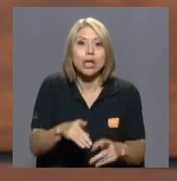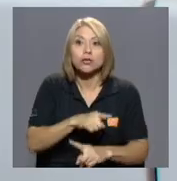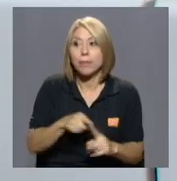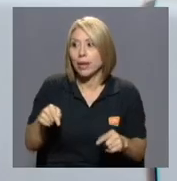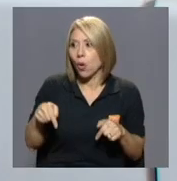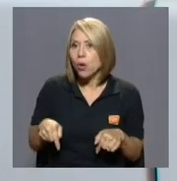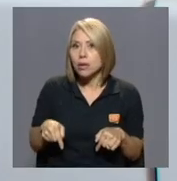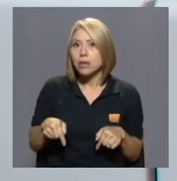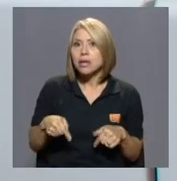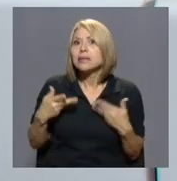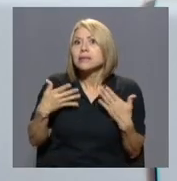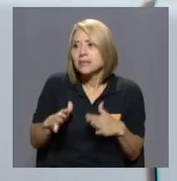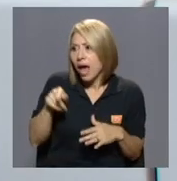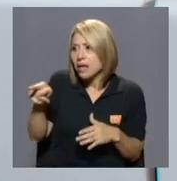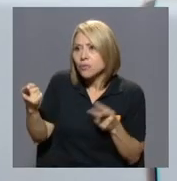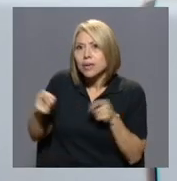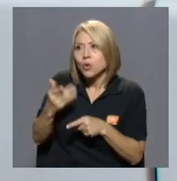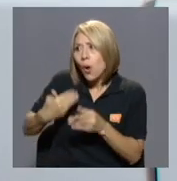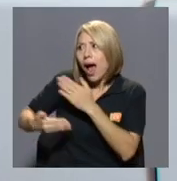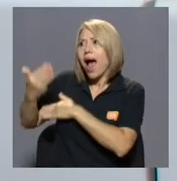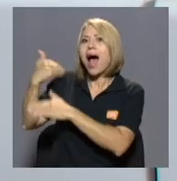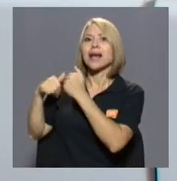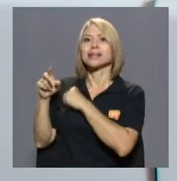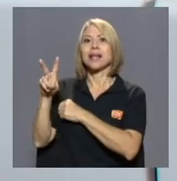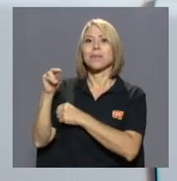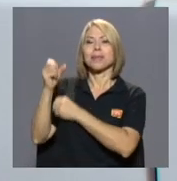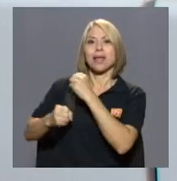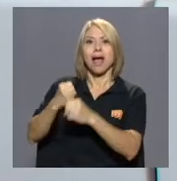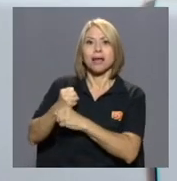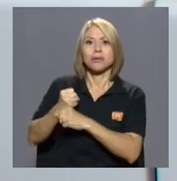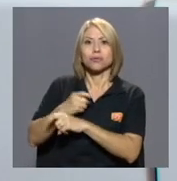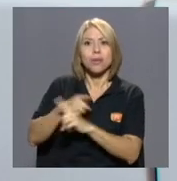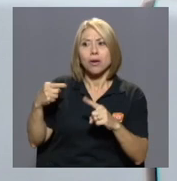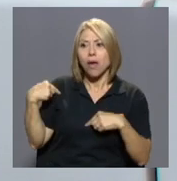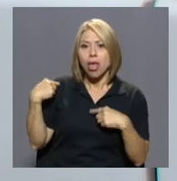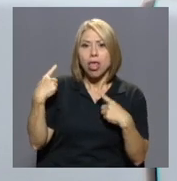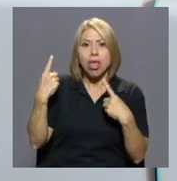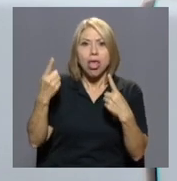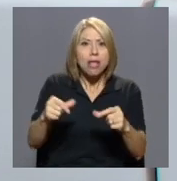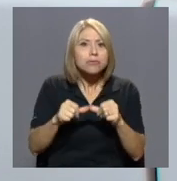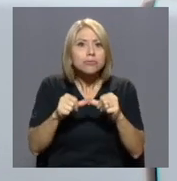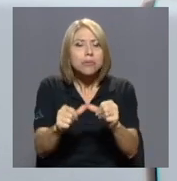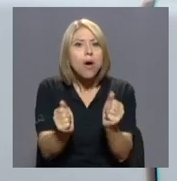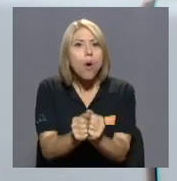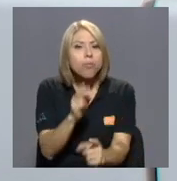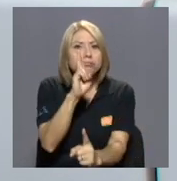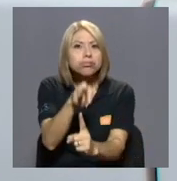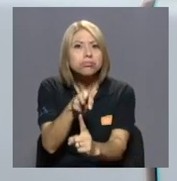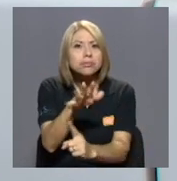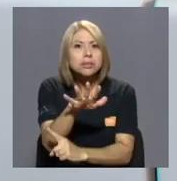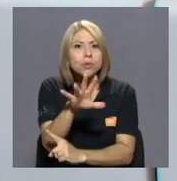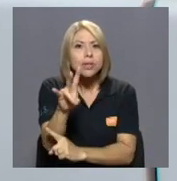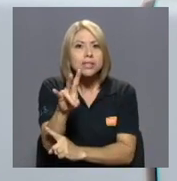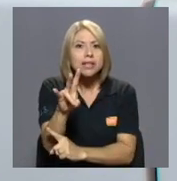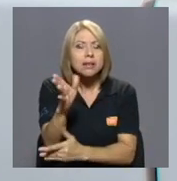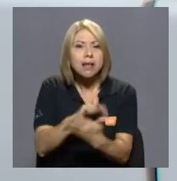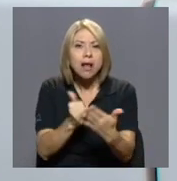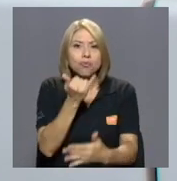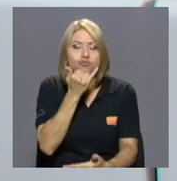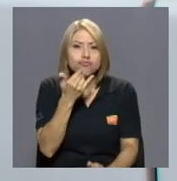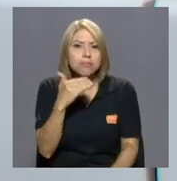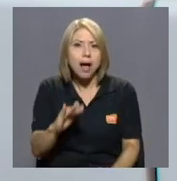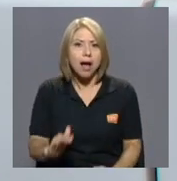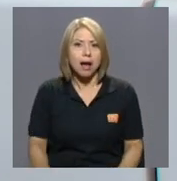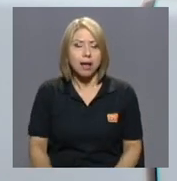que decidimos en 1961. Algo está mal. Uh-huh. Y en cuanto al costo, de verdad,